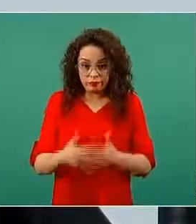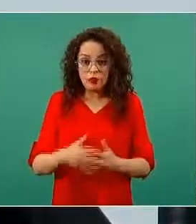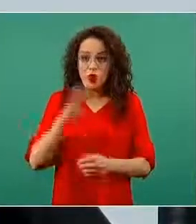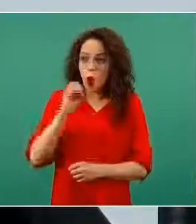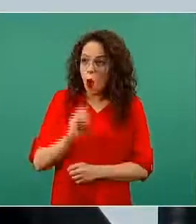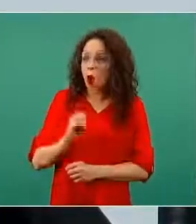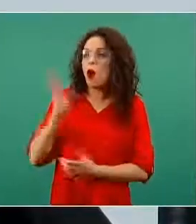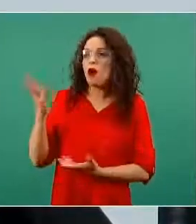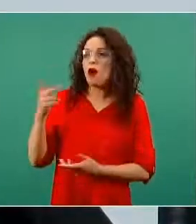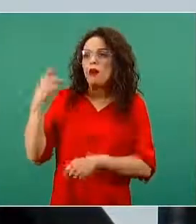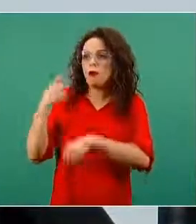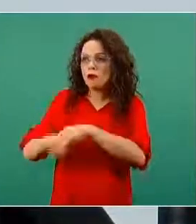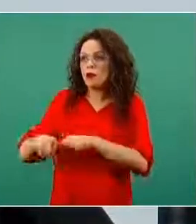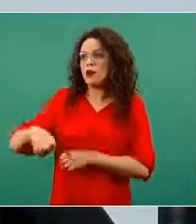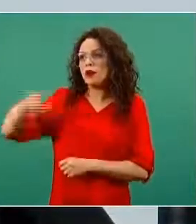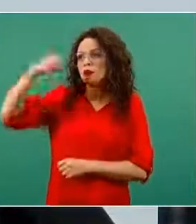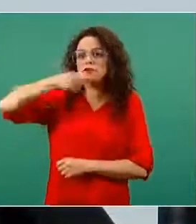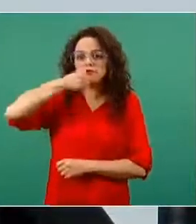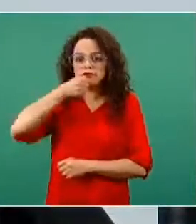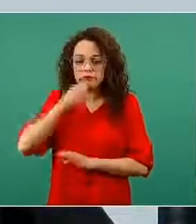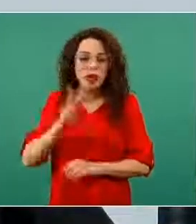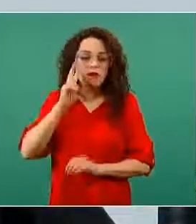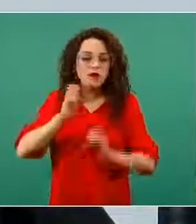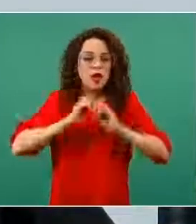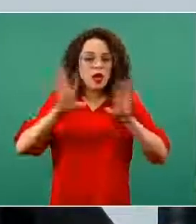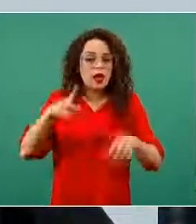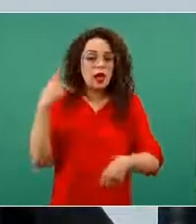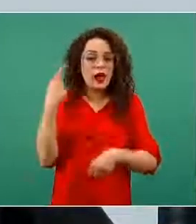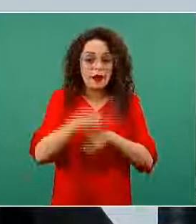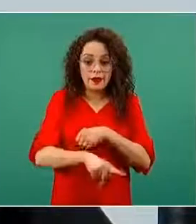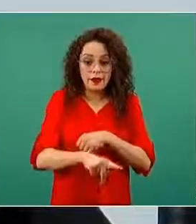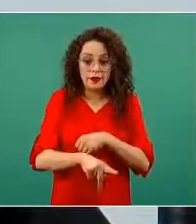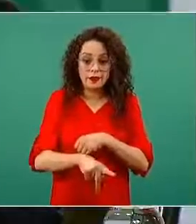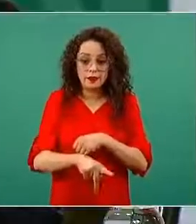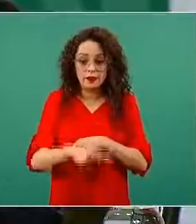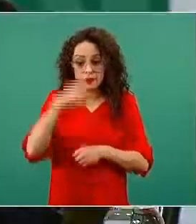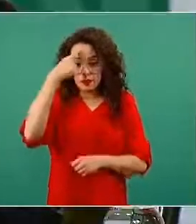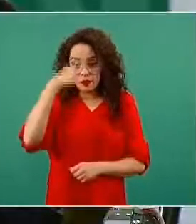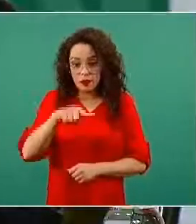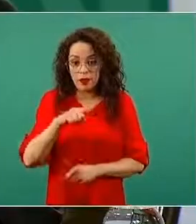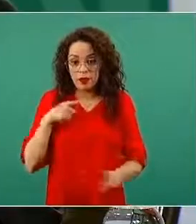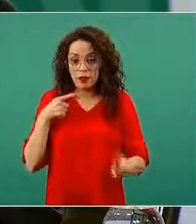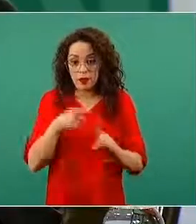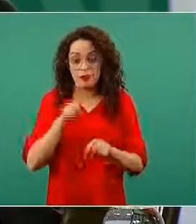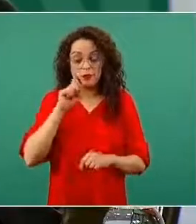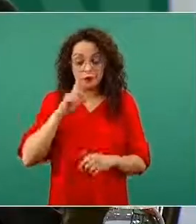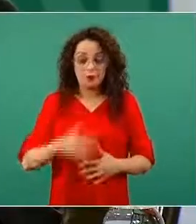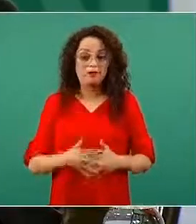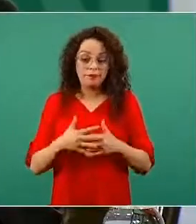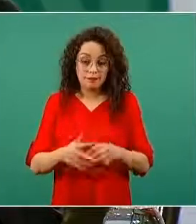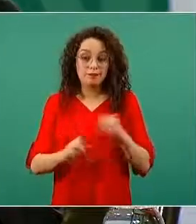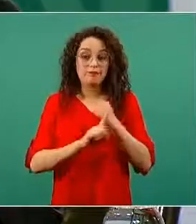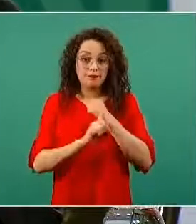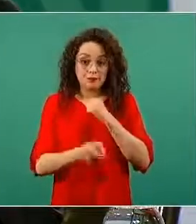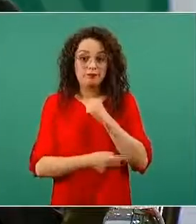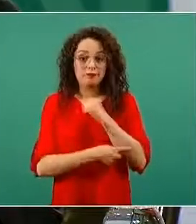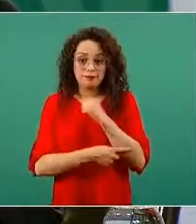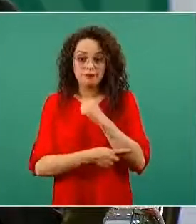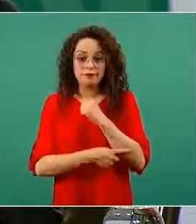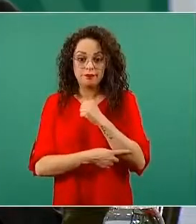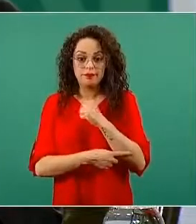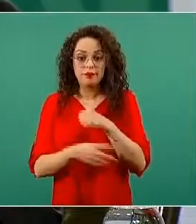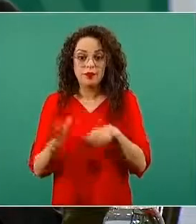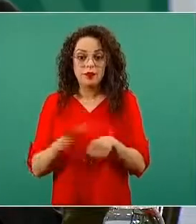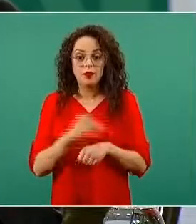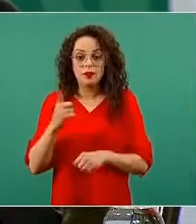ciertamente vimos un riesgo claro y aumentado para las mujeres embarazadas que se contagian